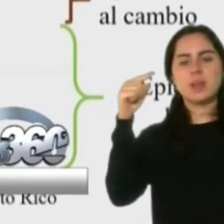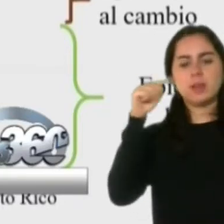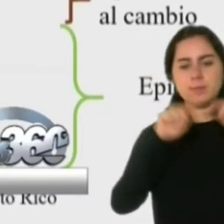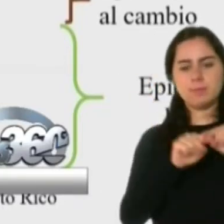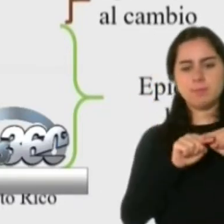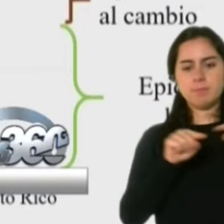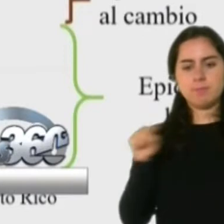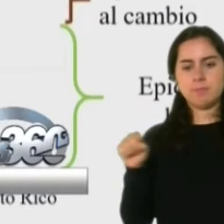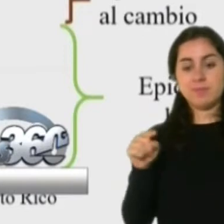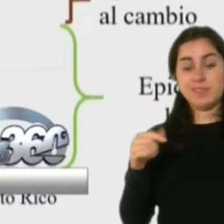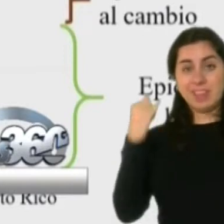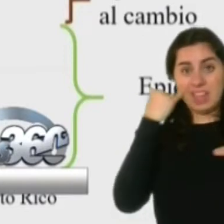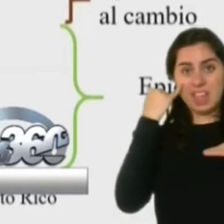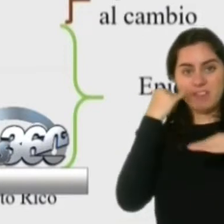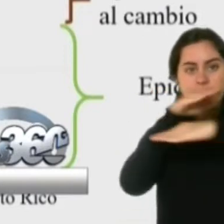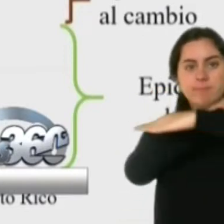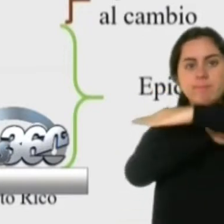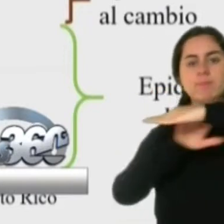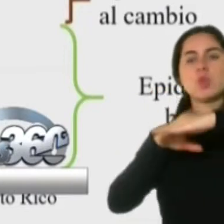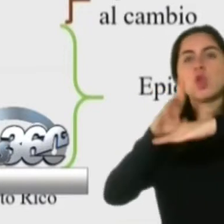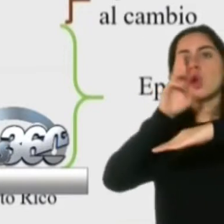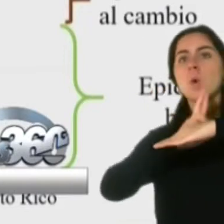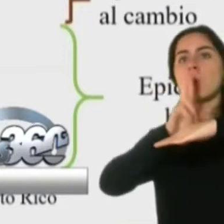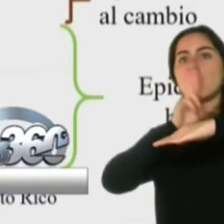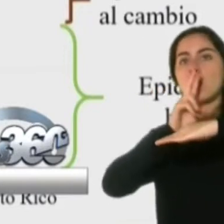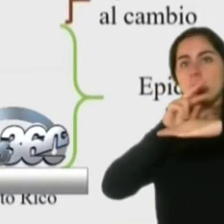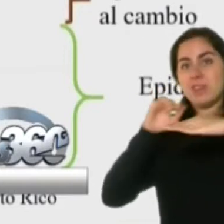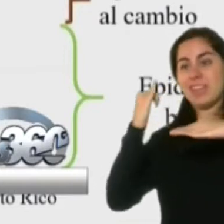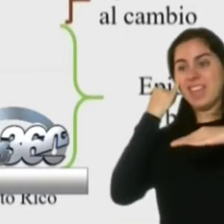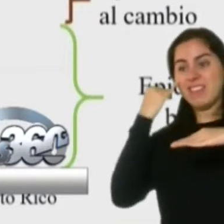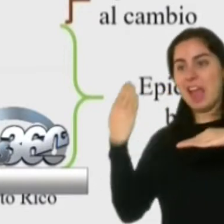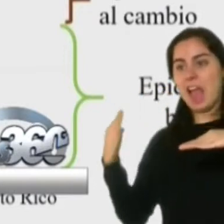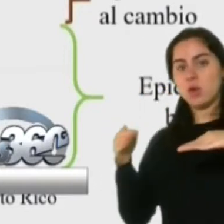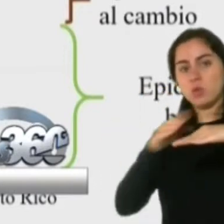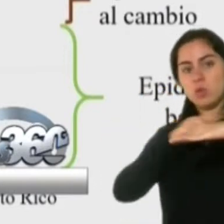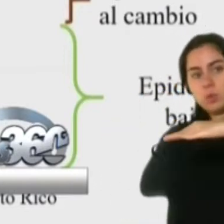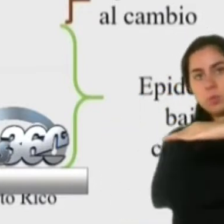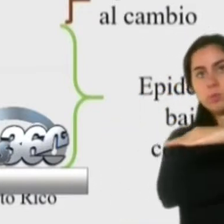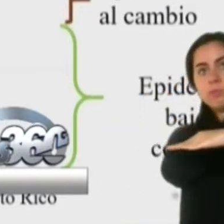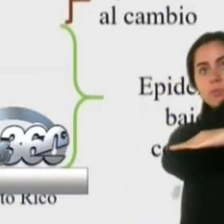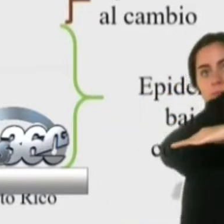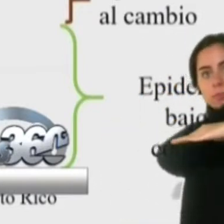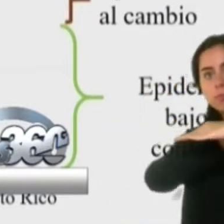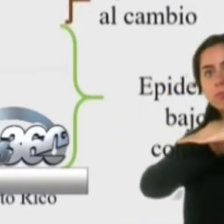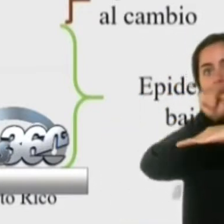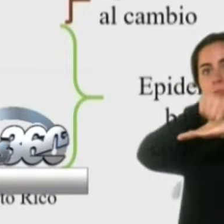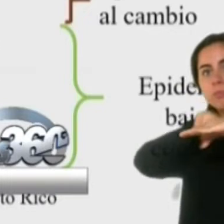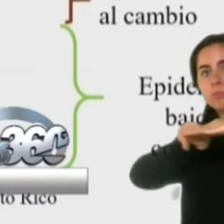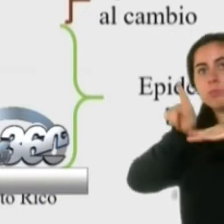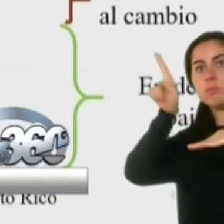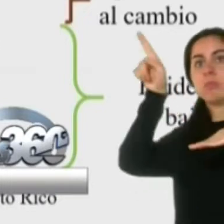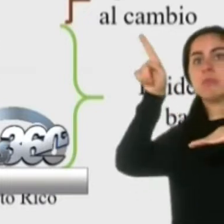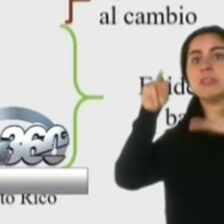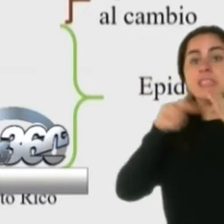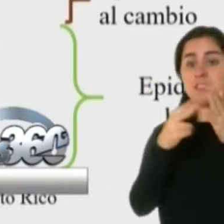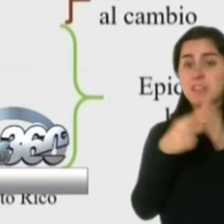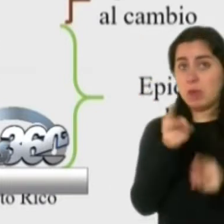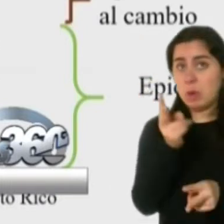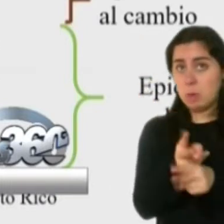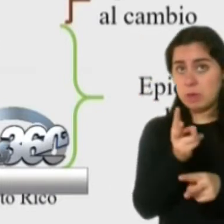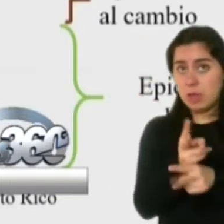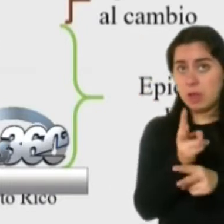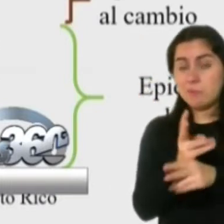roja, significa que la epidemia está en progreso y hay que tener mucho cuidado. Cuando está en la línea roja y la línea verde, significa que se